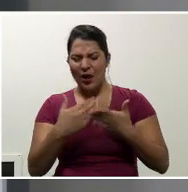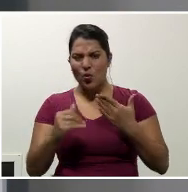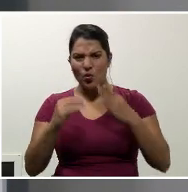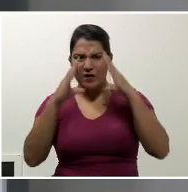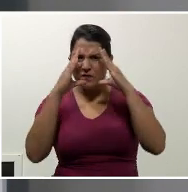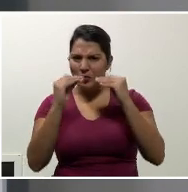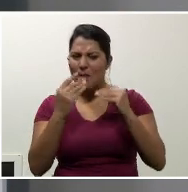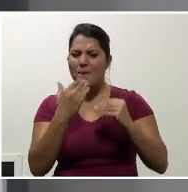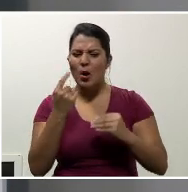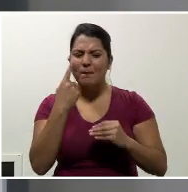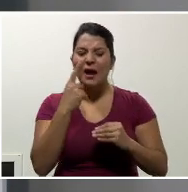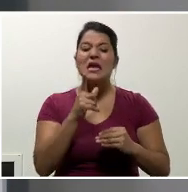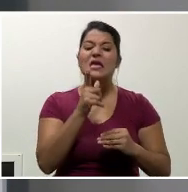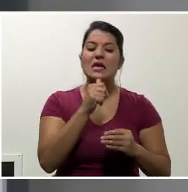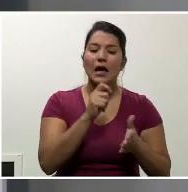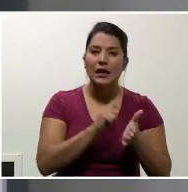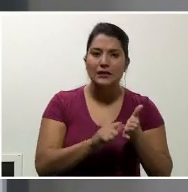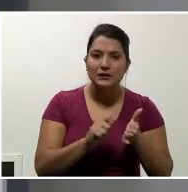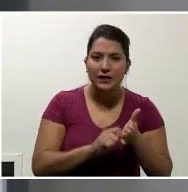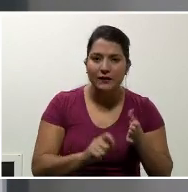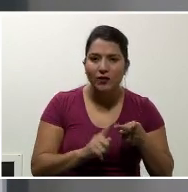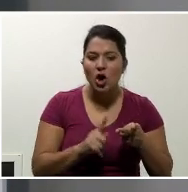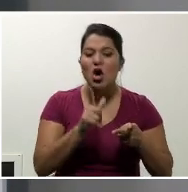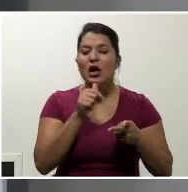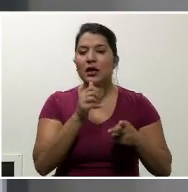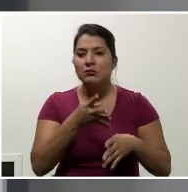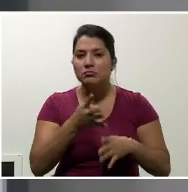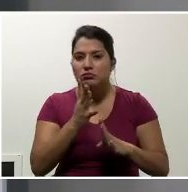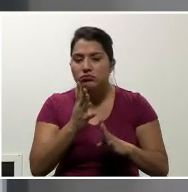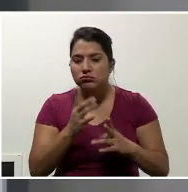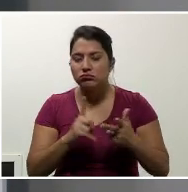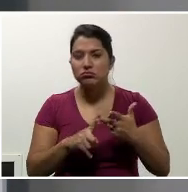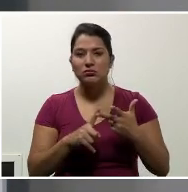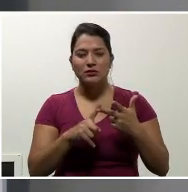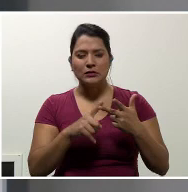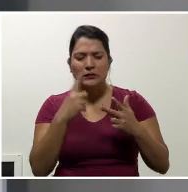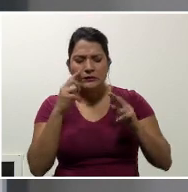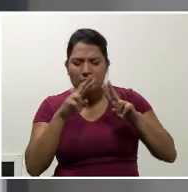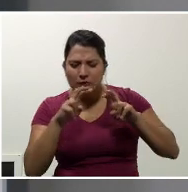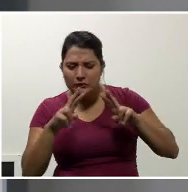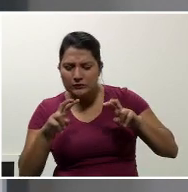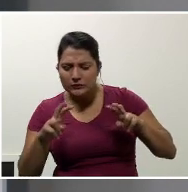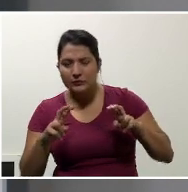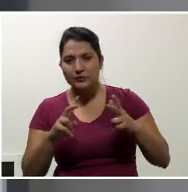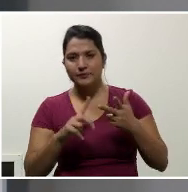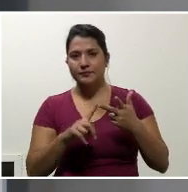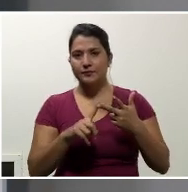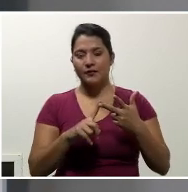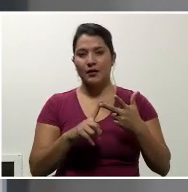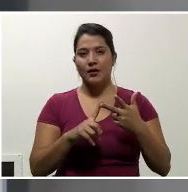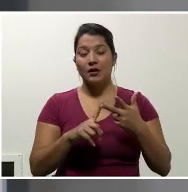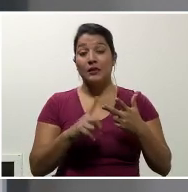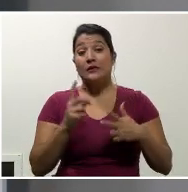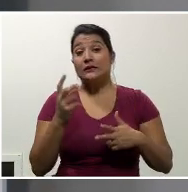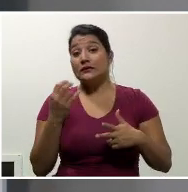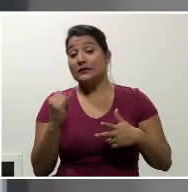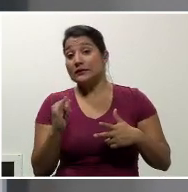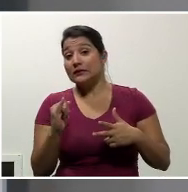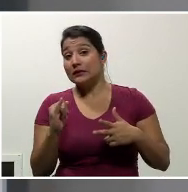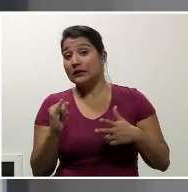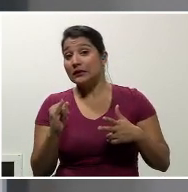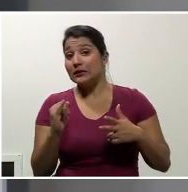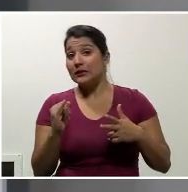el origen, de dónde proviene esa información, cuál es la fuente, quién se la está transmitiendo, si ya ha